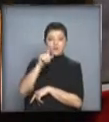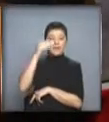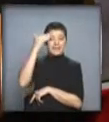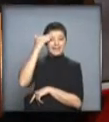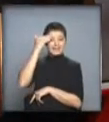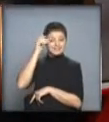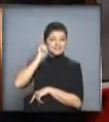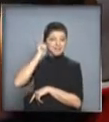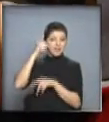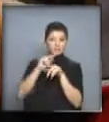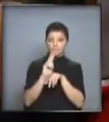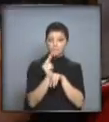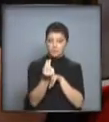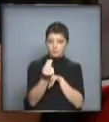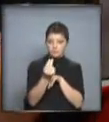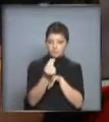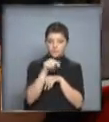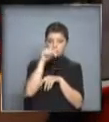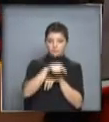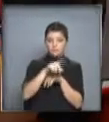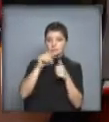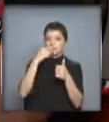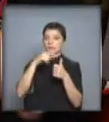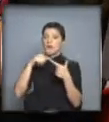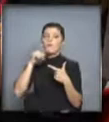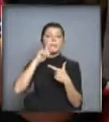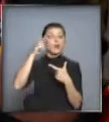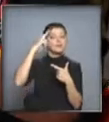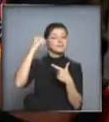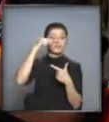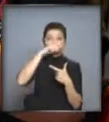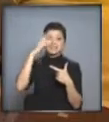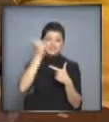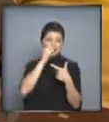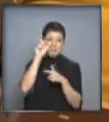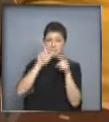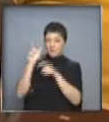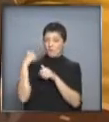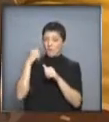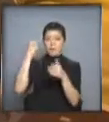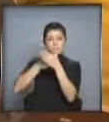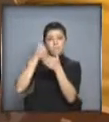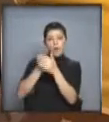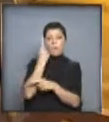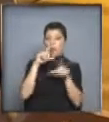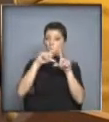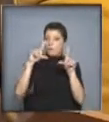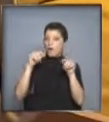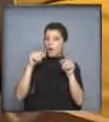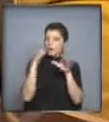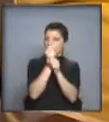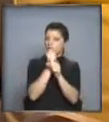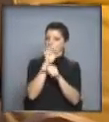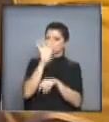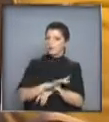edad, pibes del 16 de septiembre del 76, de la Noche de los Lápices, que no luchaban por un boleto estudiantil como muchos establecen, sino luchaban por una patria,